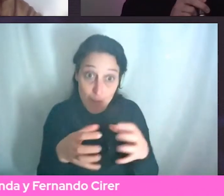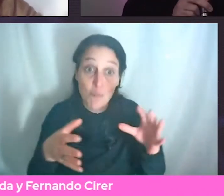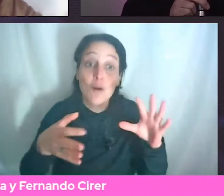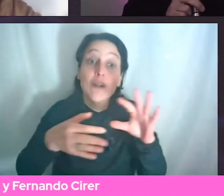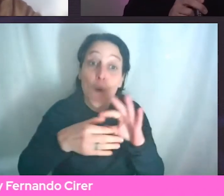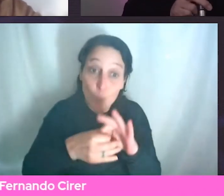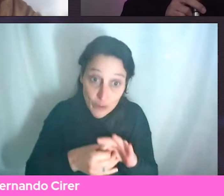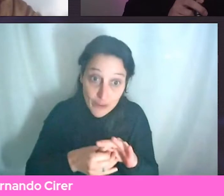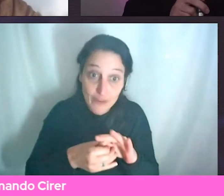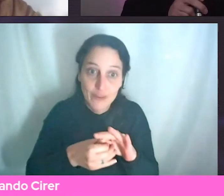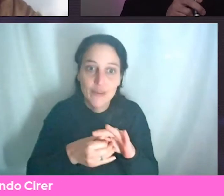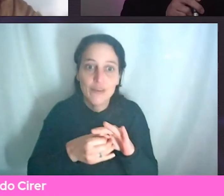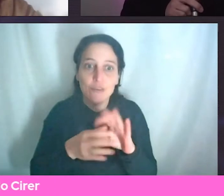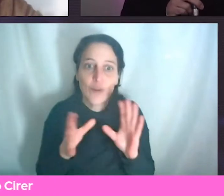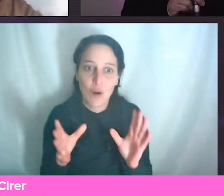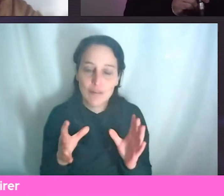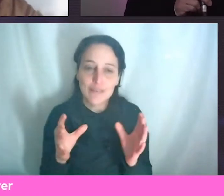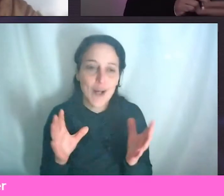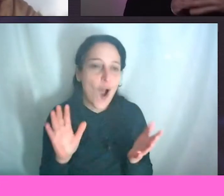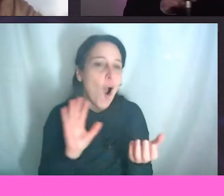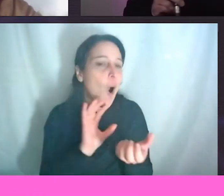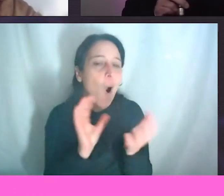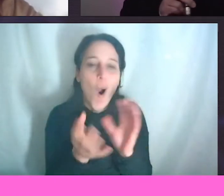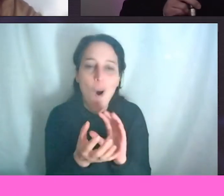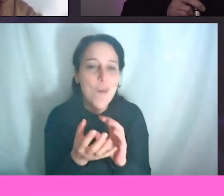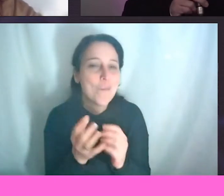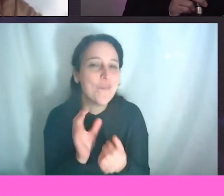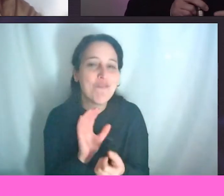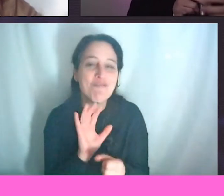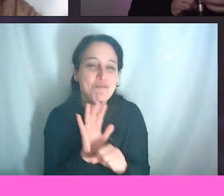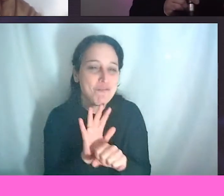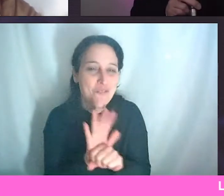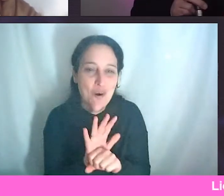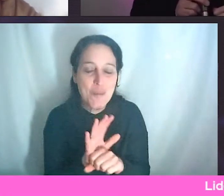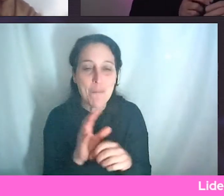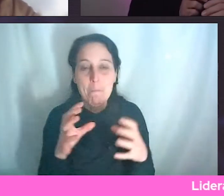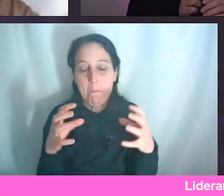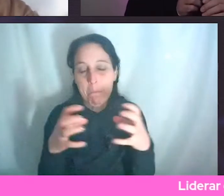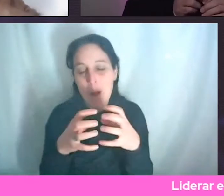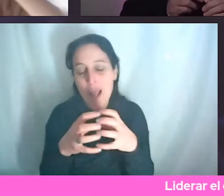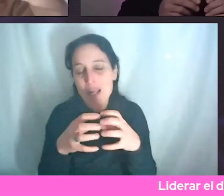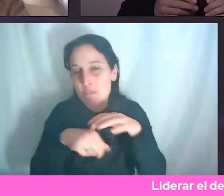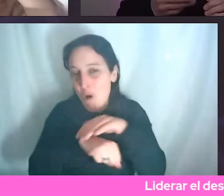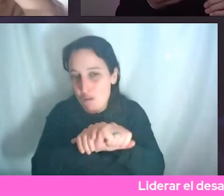Un equipo de fútbol, ¿no? ¿Cómo juegan? ¿Cómo se mantiene?